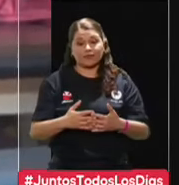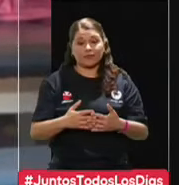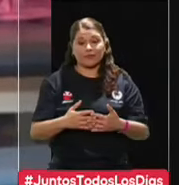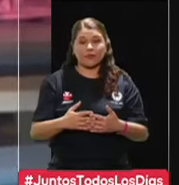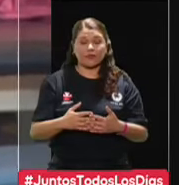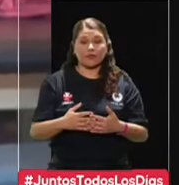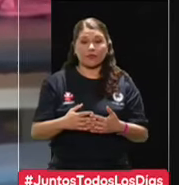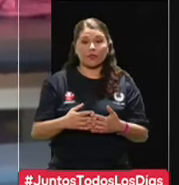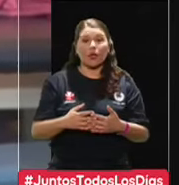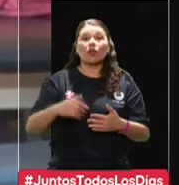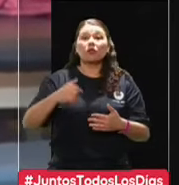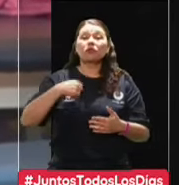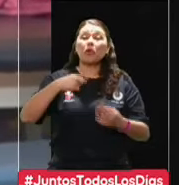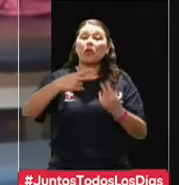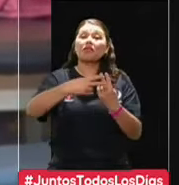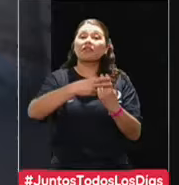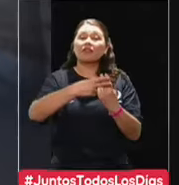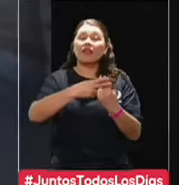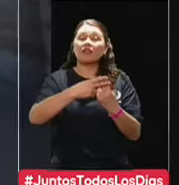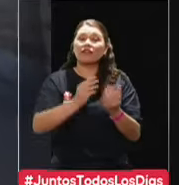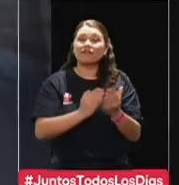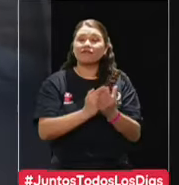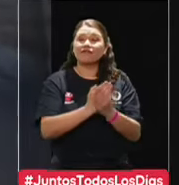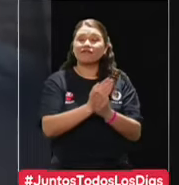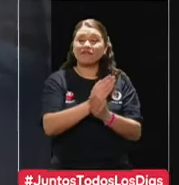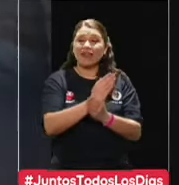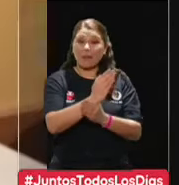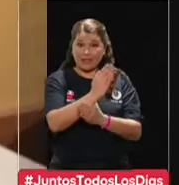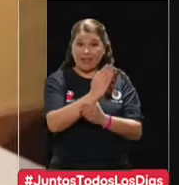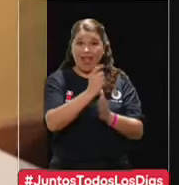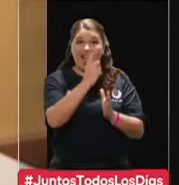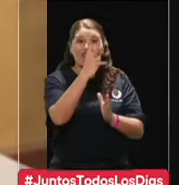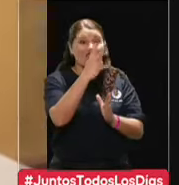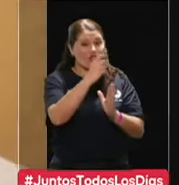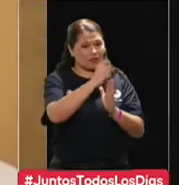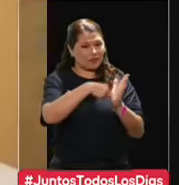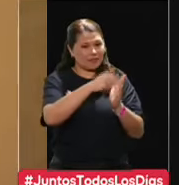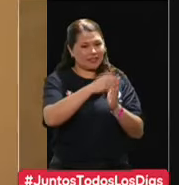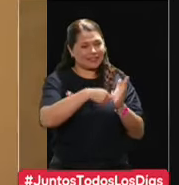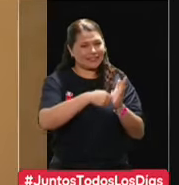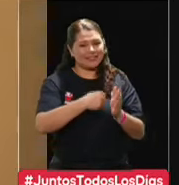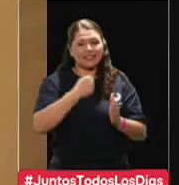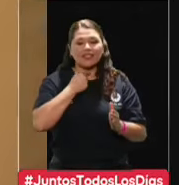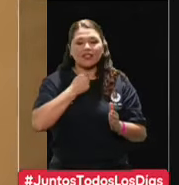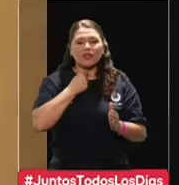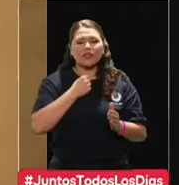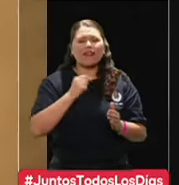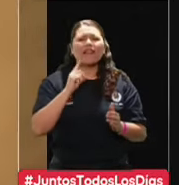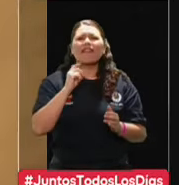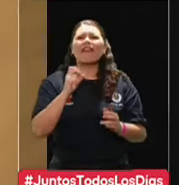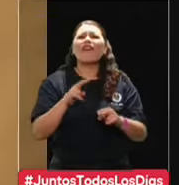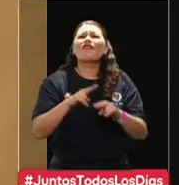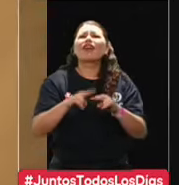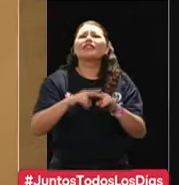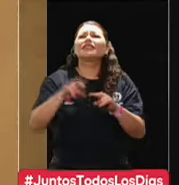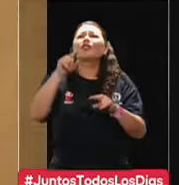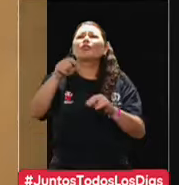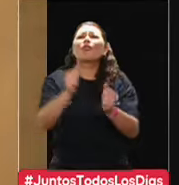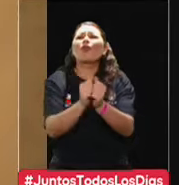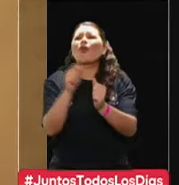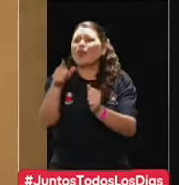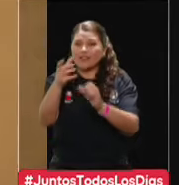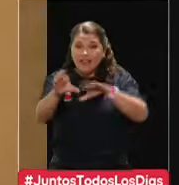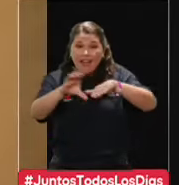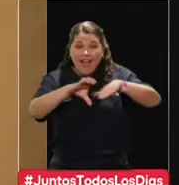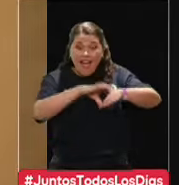Voy a la Teletón desde los 2 meses. ¿Te gusta lo que puedo hacer? Sí. ¿Qué vas a poder hacer con ella? Caminar sola. ¿Y eso